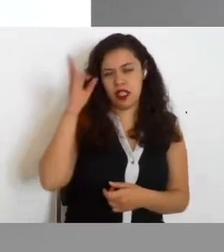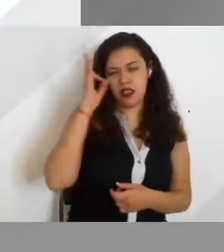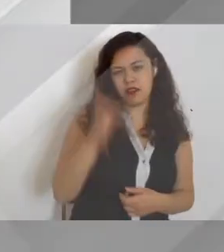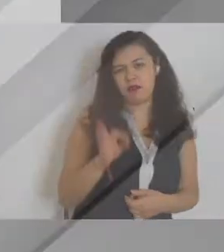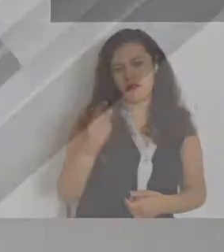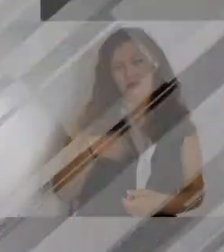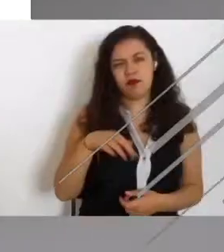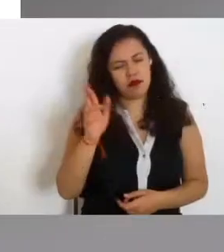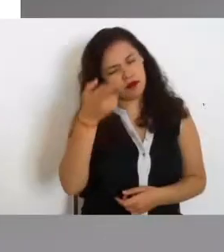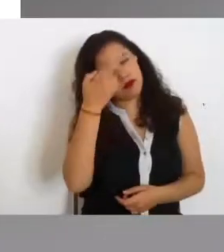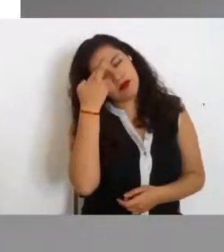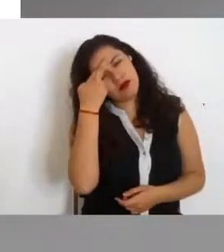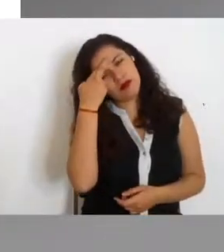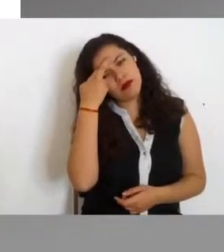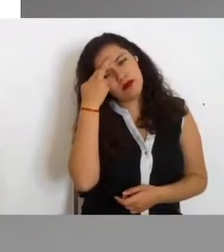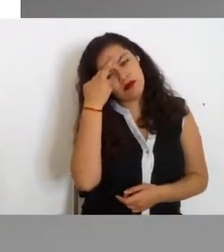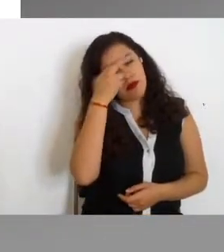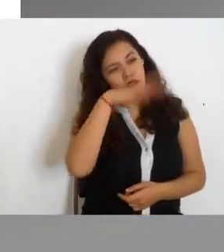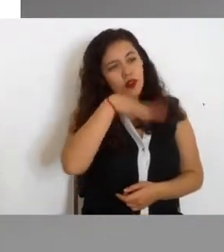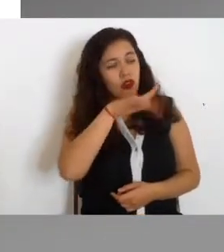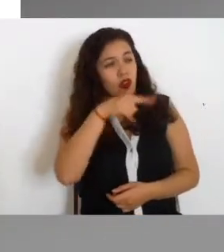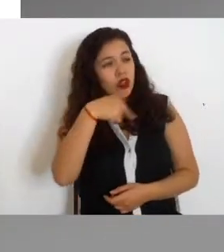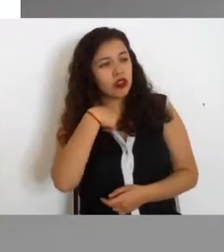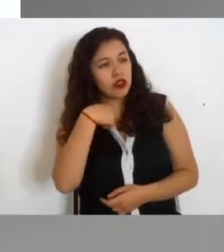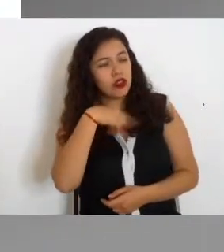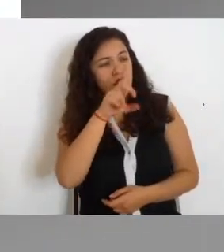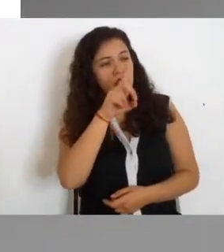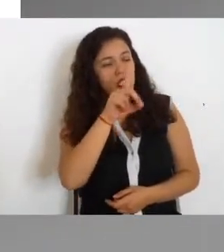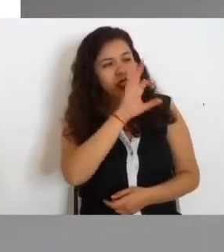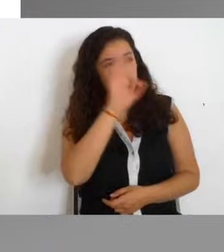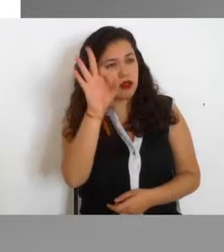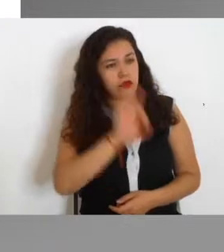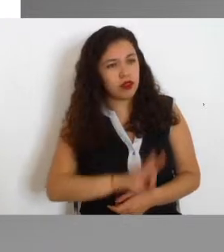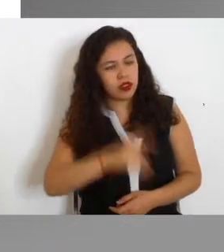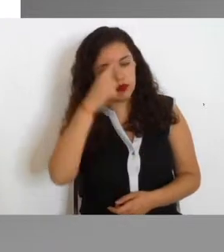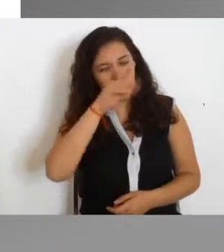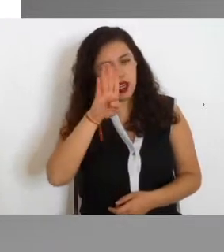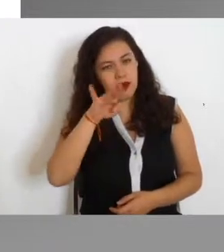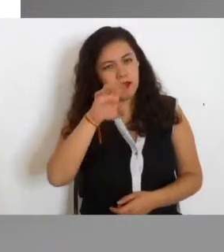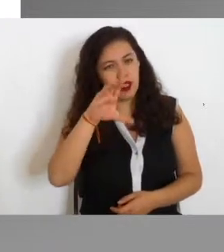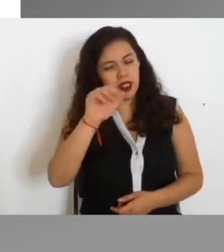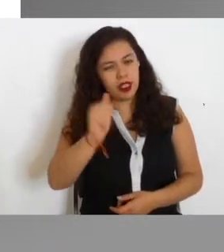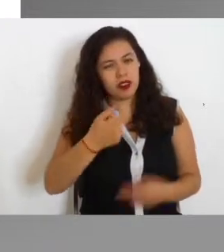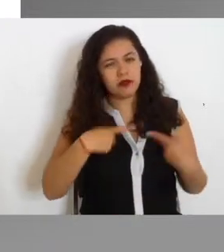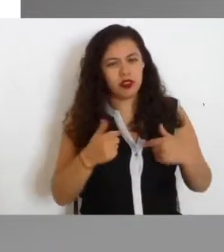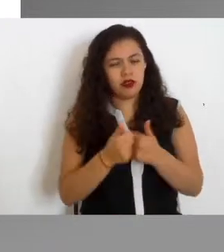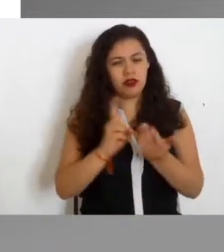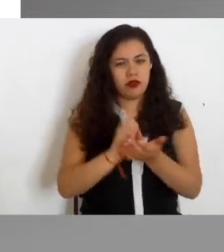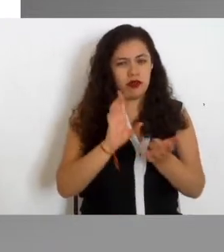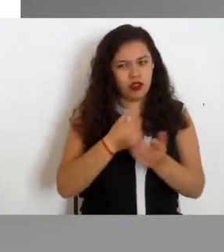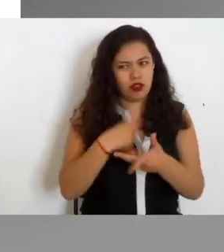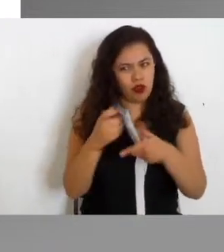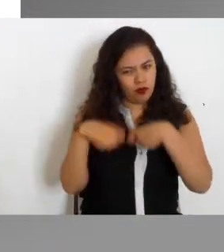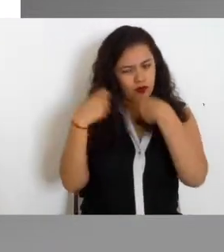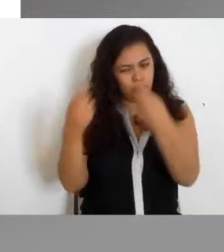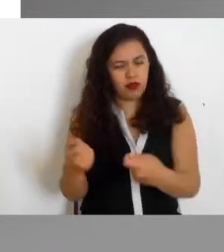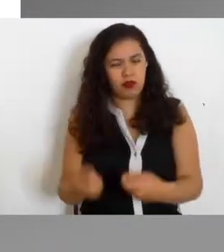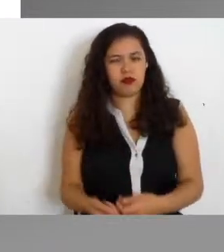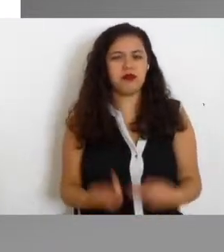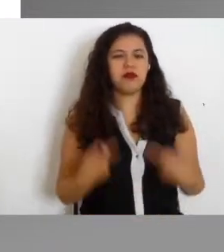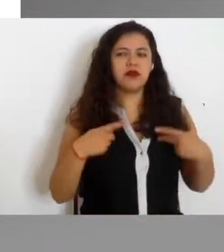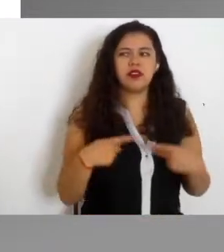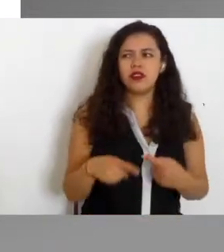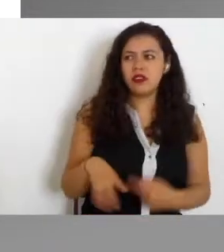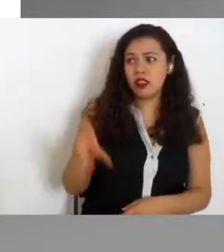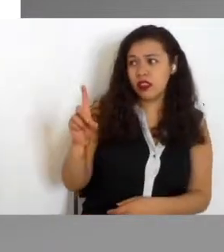decían, oye, pues yo voy a ofrecer el 30% de las becas a personas con discapacidad. Y alguien comentaba ahí, no, pues ¿por